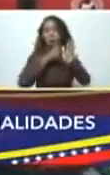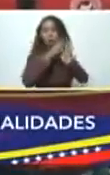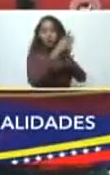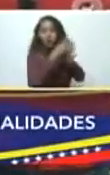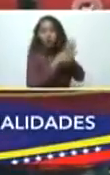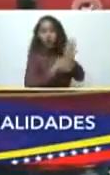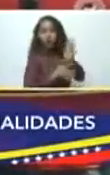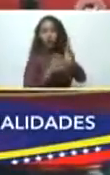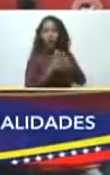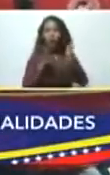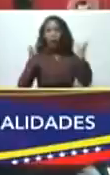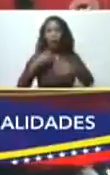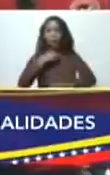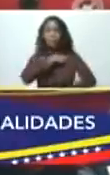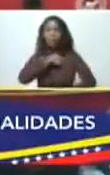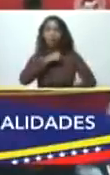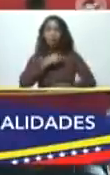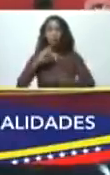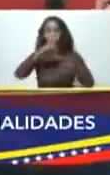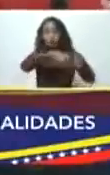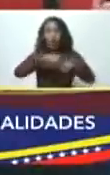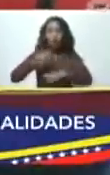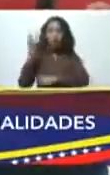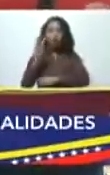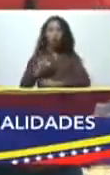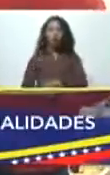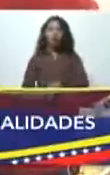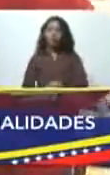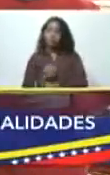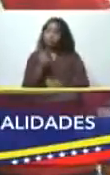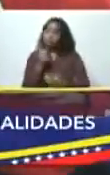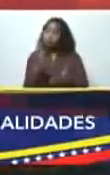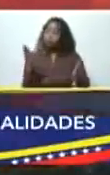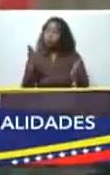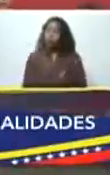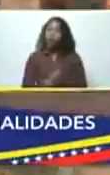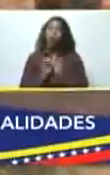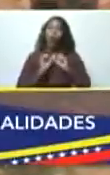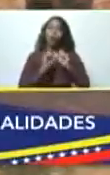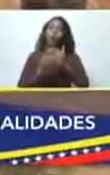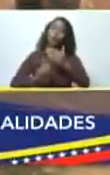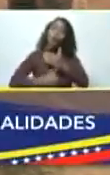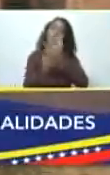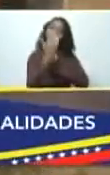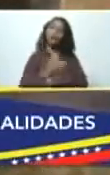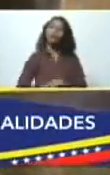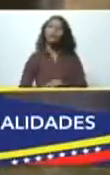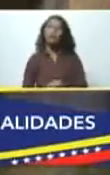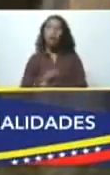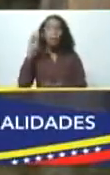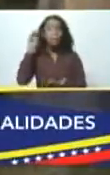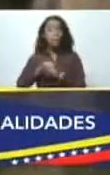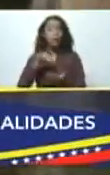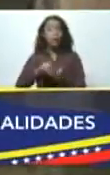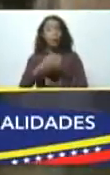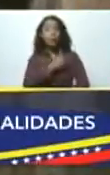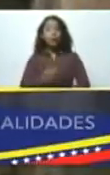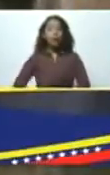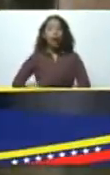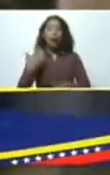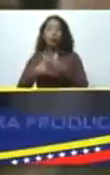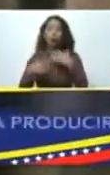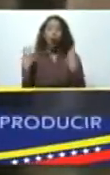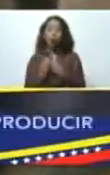la gran misión Agro-Venezuela. Amén, presidente. Bueno, Ricardo. Gracias. Seguimos para adelante, compadre. En el caso de Miranda, presidente. Aquí vamos con